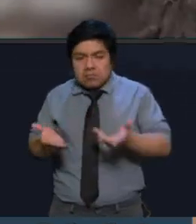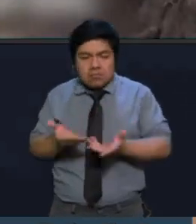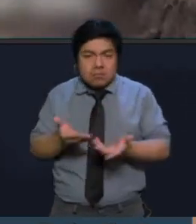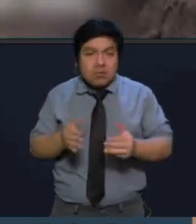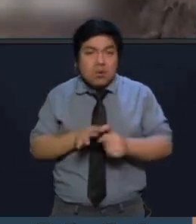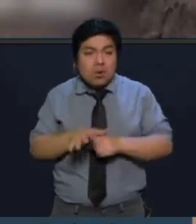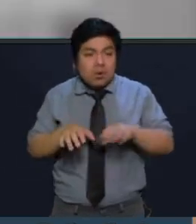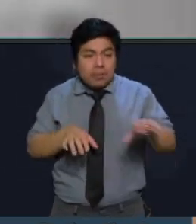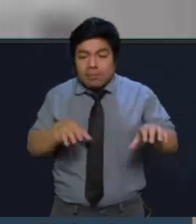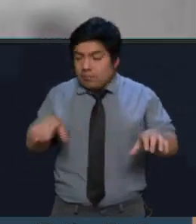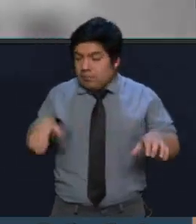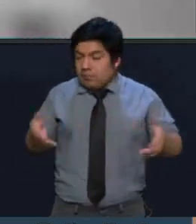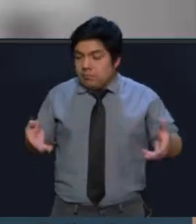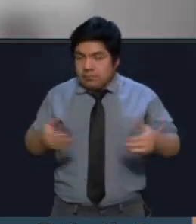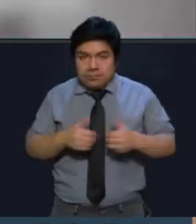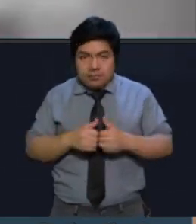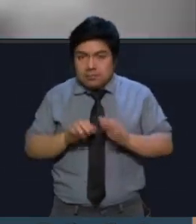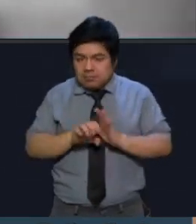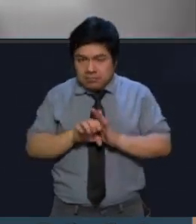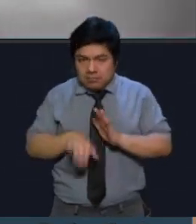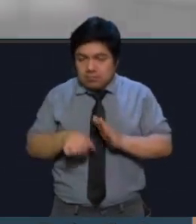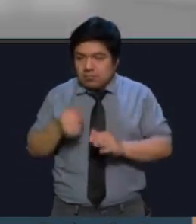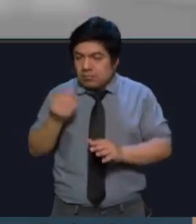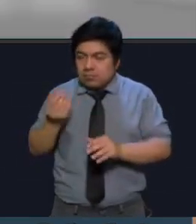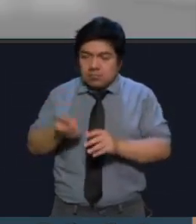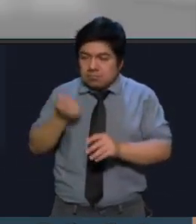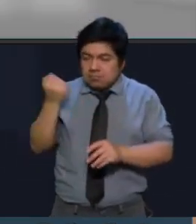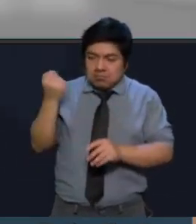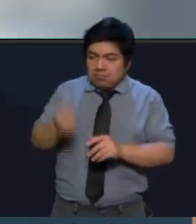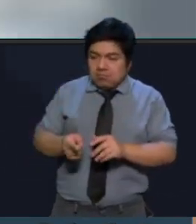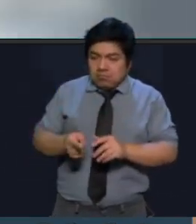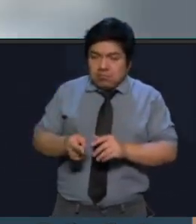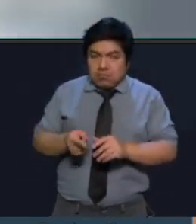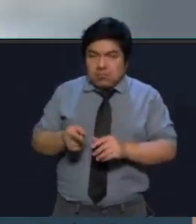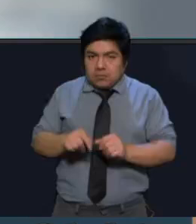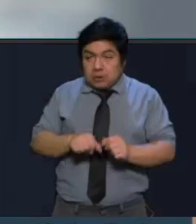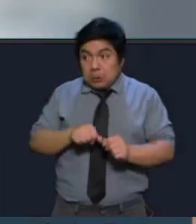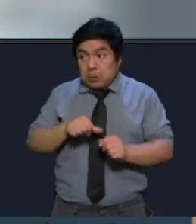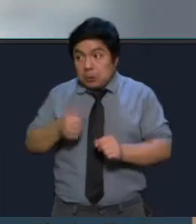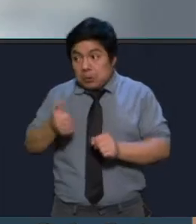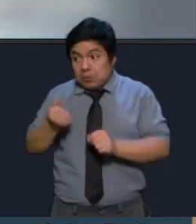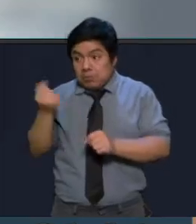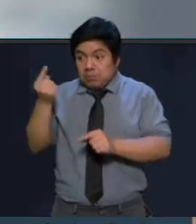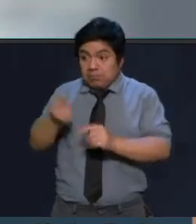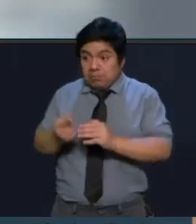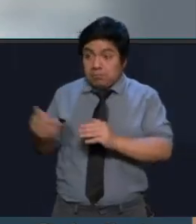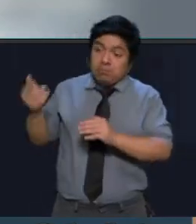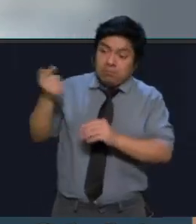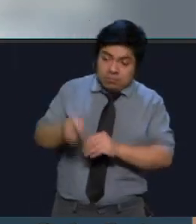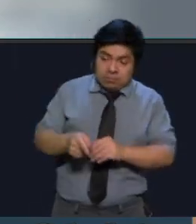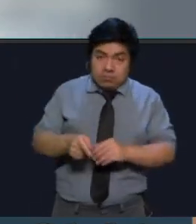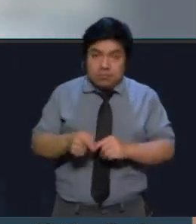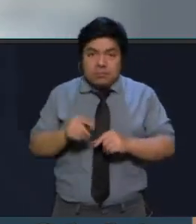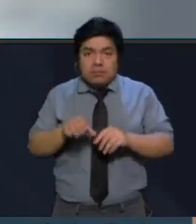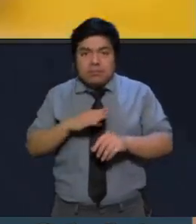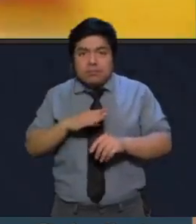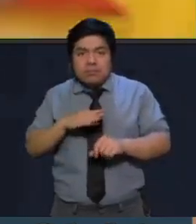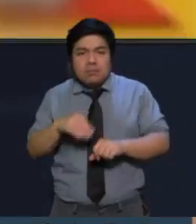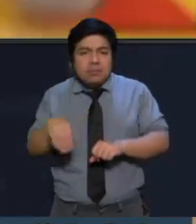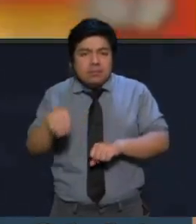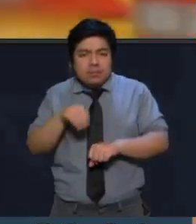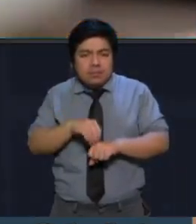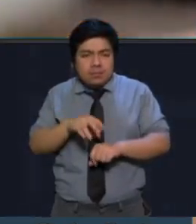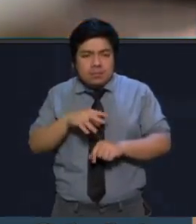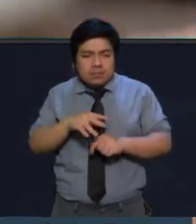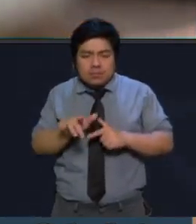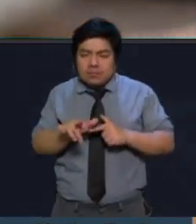que si se emitió un decreto, sería otro decreto el que pudiera